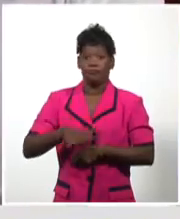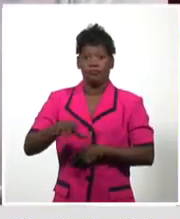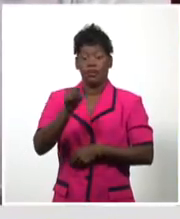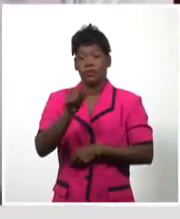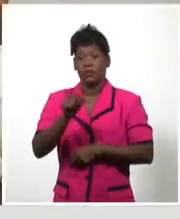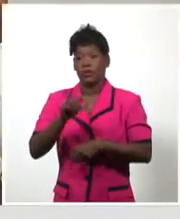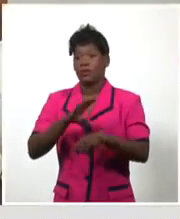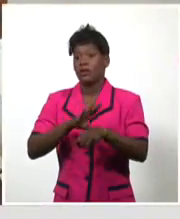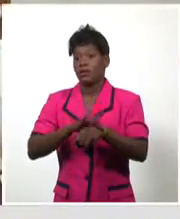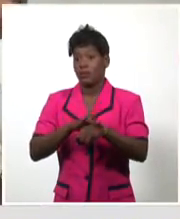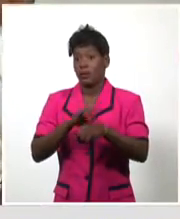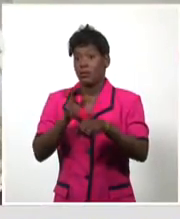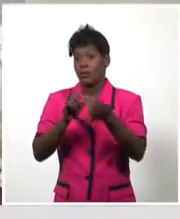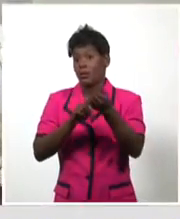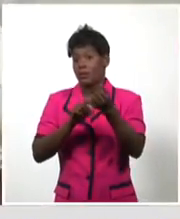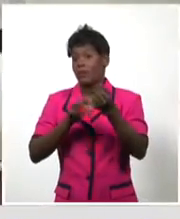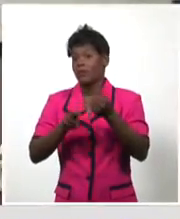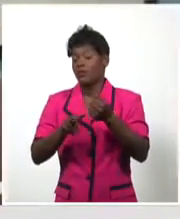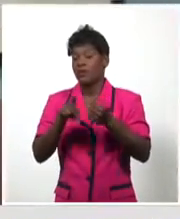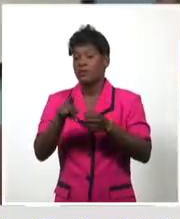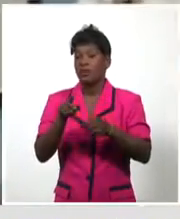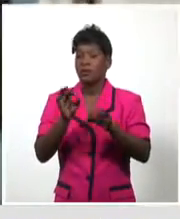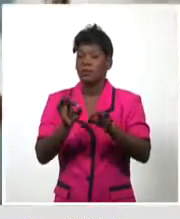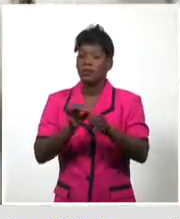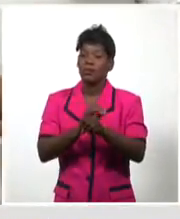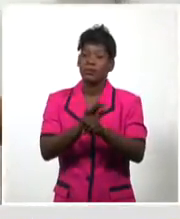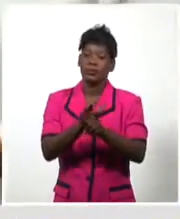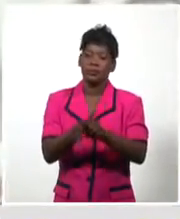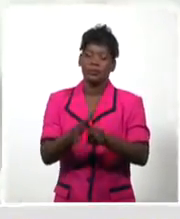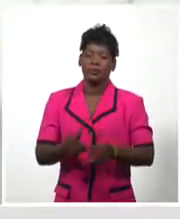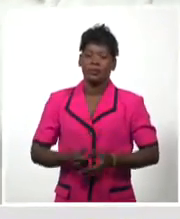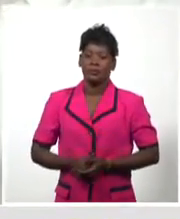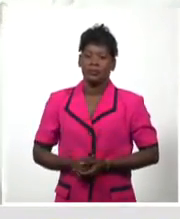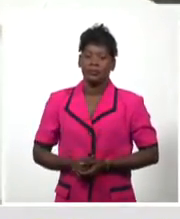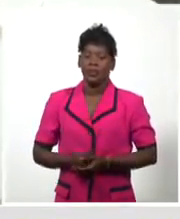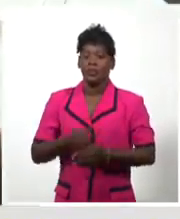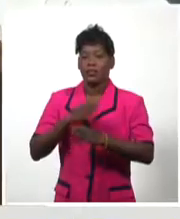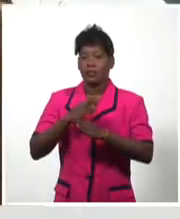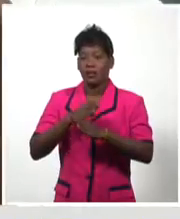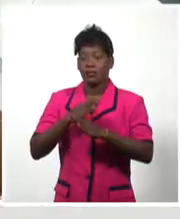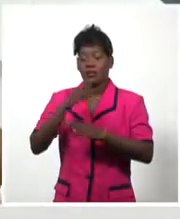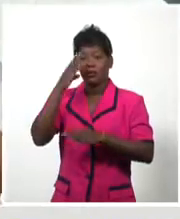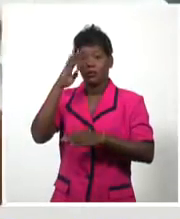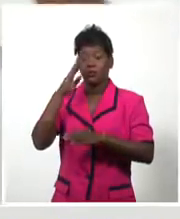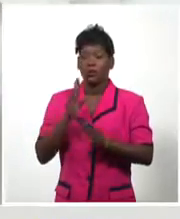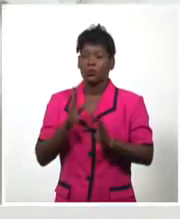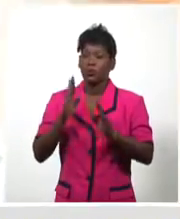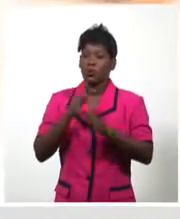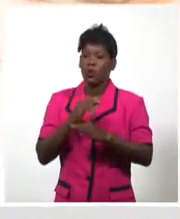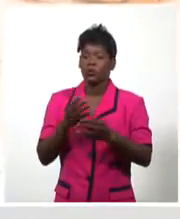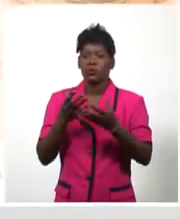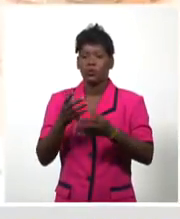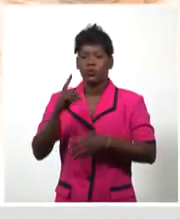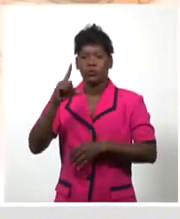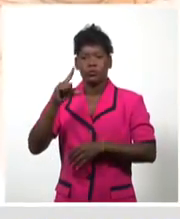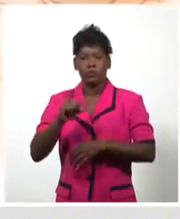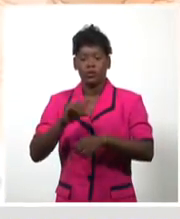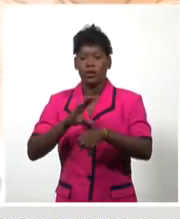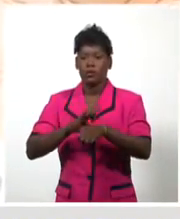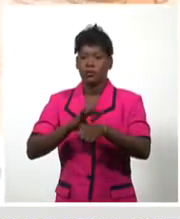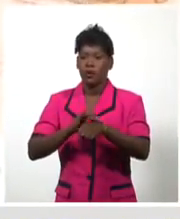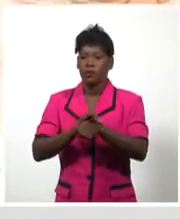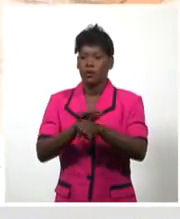de la provincia durante la presente contingencia. Santiago de Cuba no reporta nuevos casos de COVID-19 por más de 10